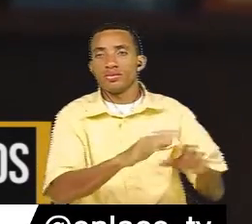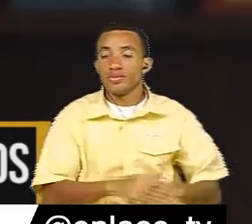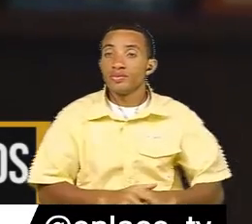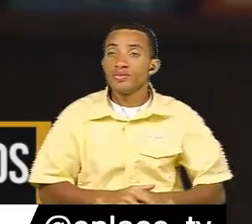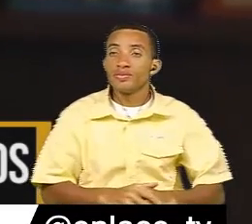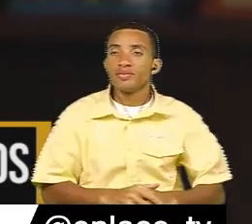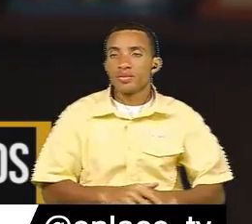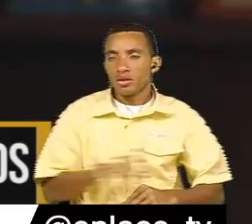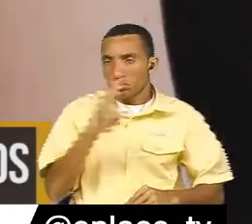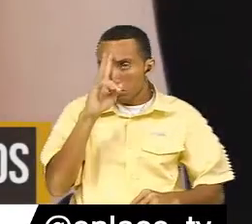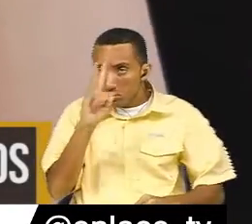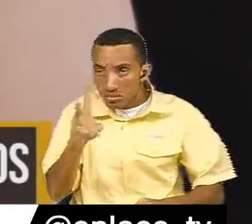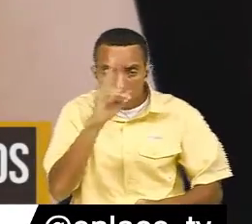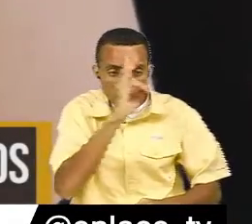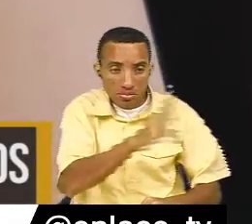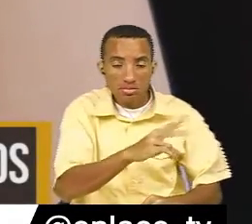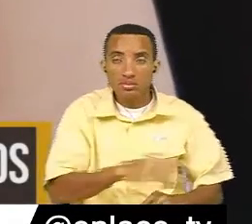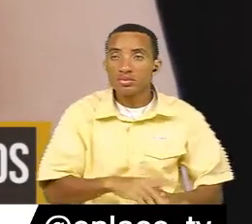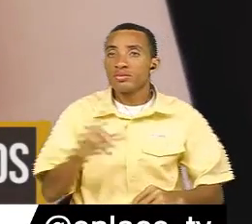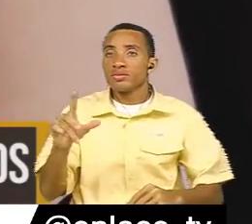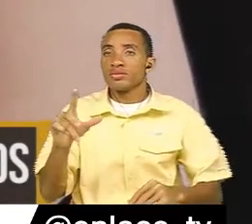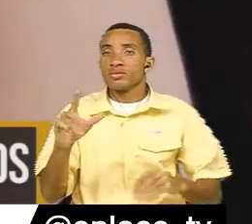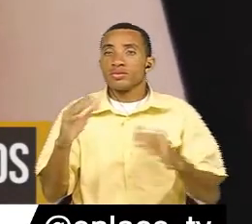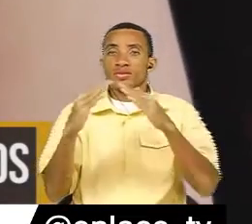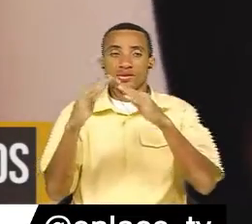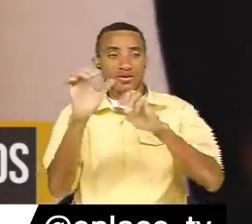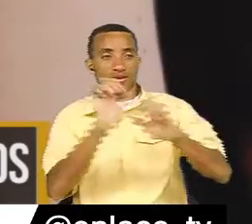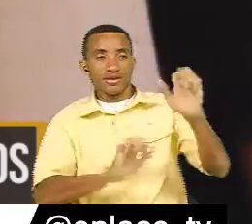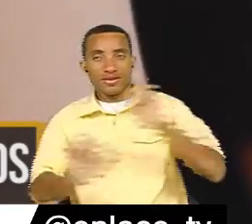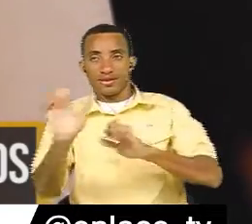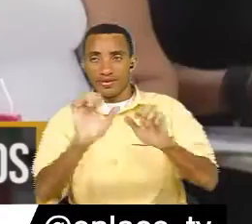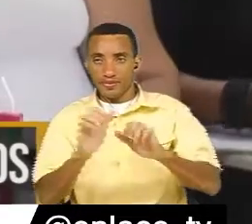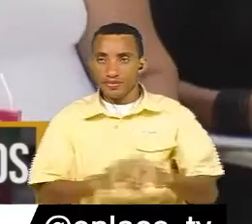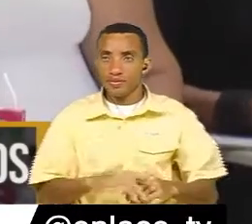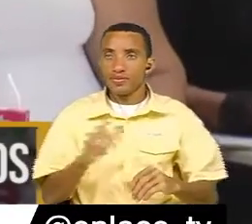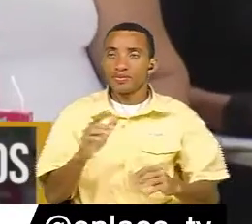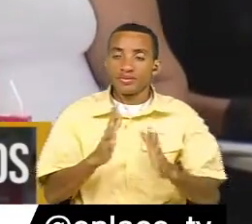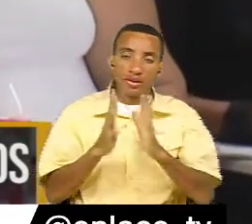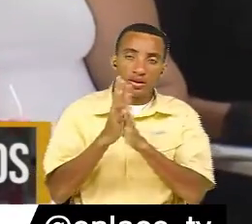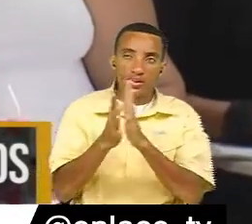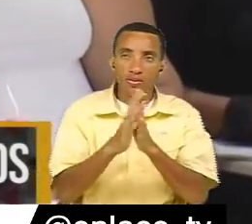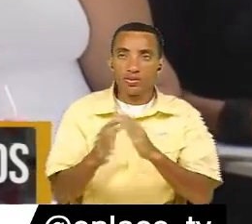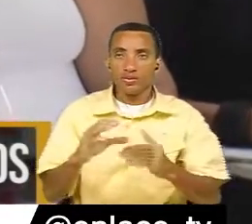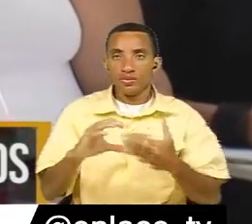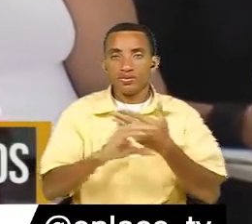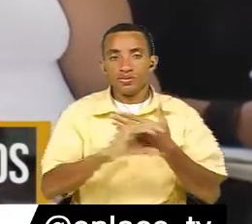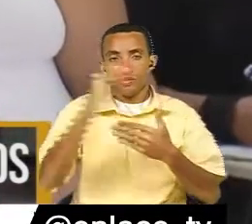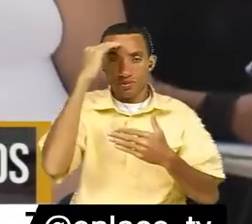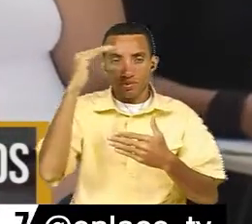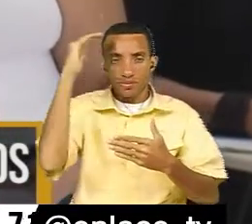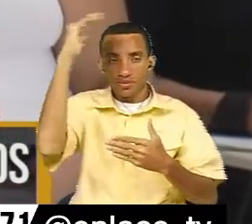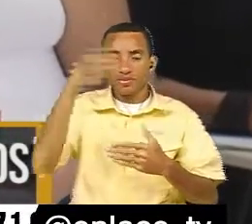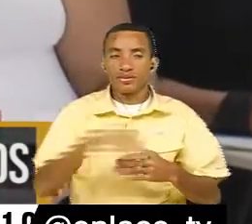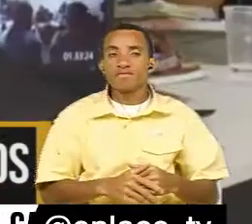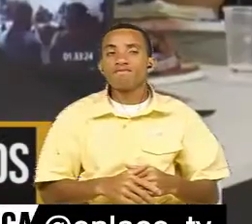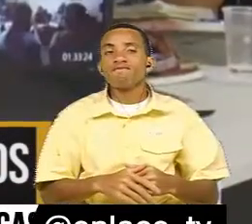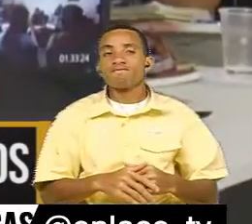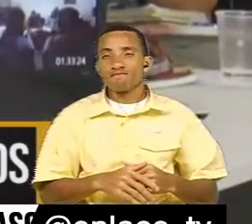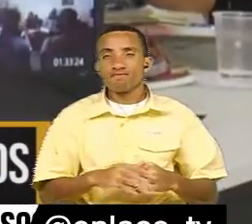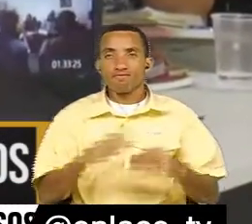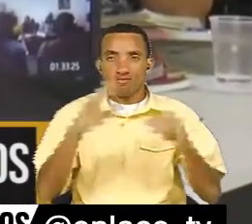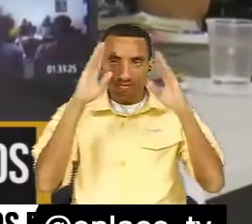respeta la posición de la Defensoría Regional del Pueblo, quien en un informe enviado a la Procuraduría Regional de Santander manifestaba falencias en la atención